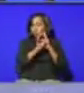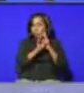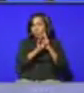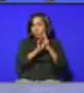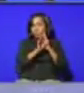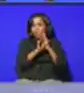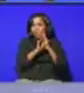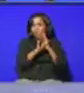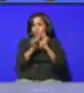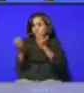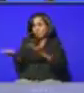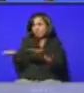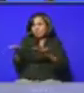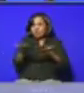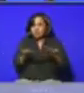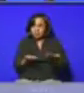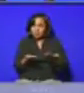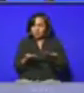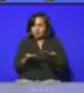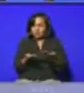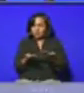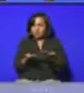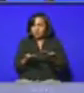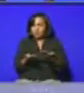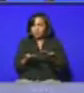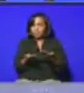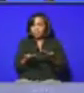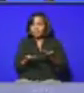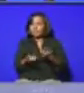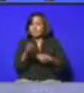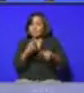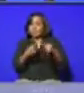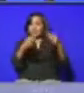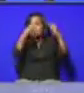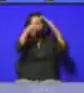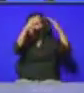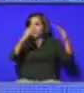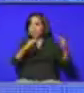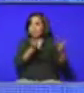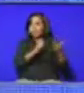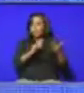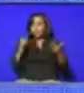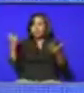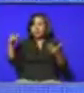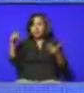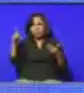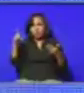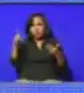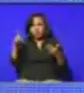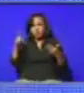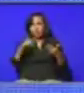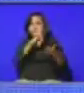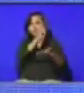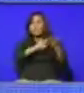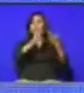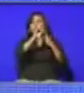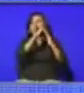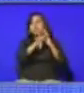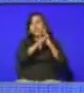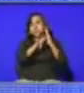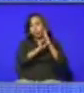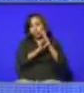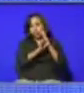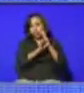recibimos jóvenes que vienen de la educación media de escuelas públicas, sino que la Universidad Tecnológica recibe jóvenes que vienen ya de